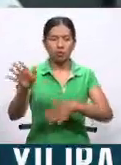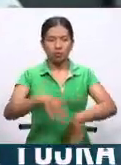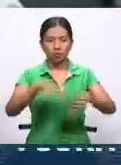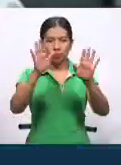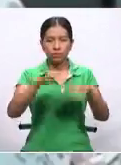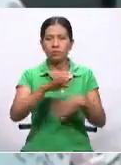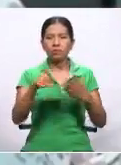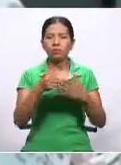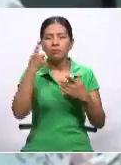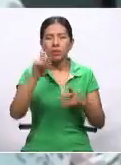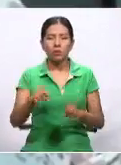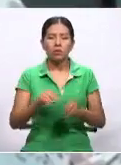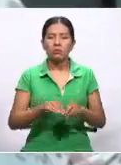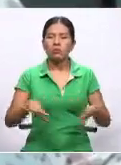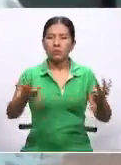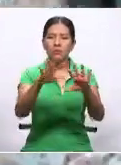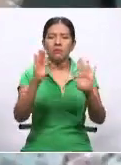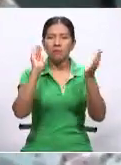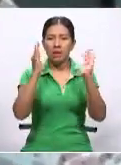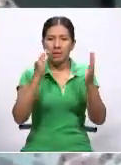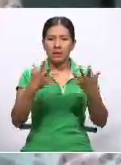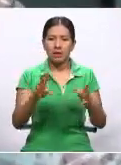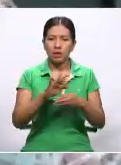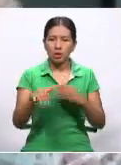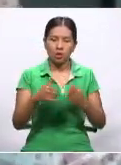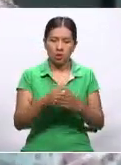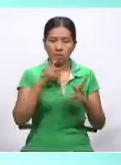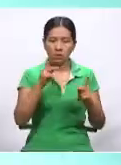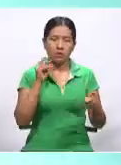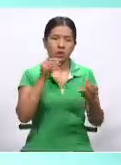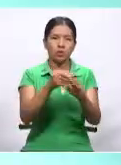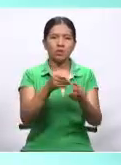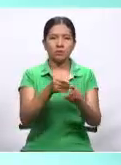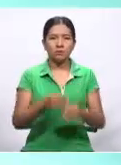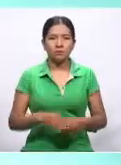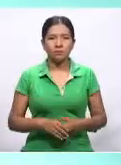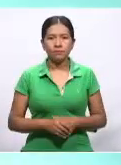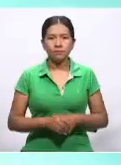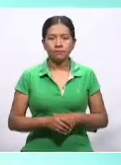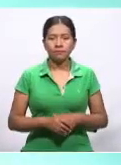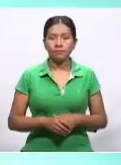hacer que estaban rociándolos.